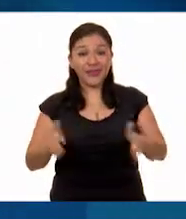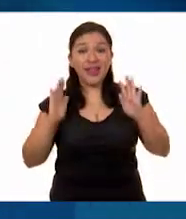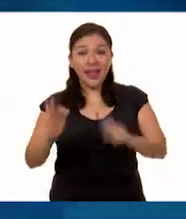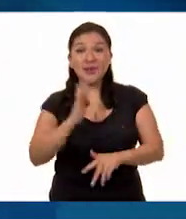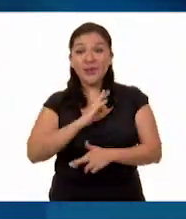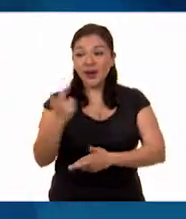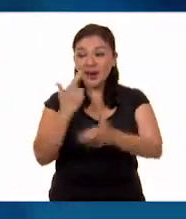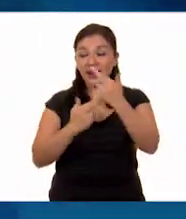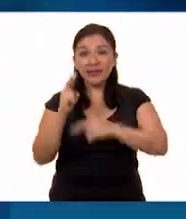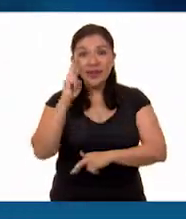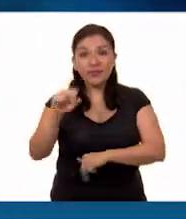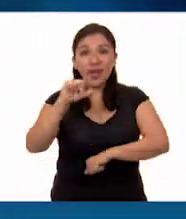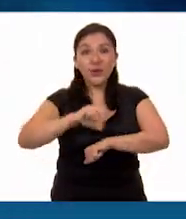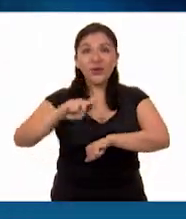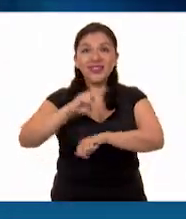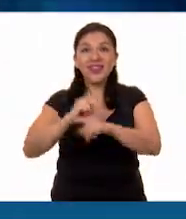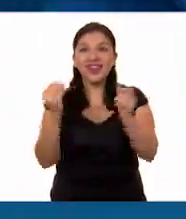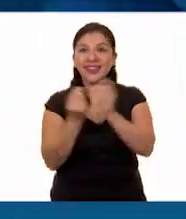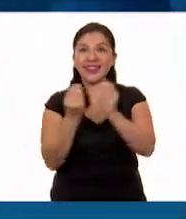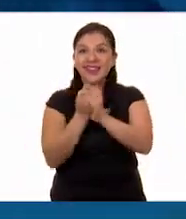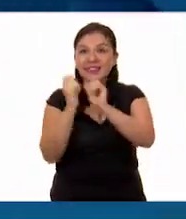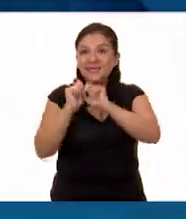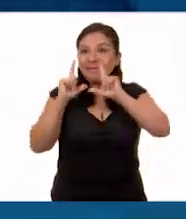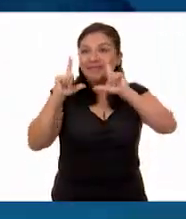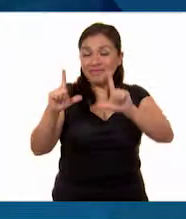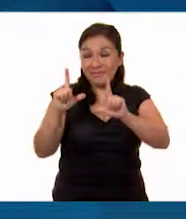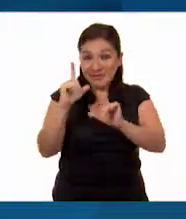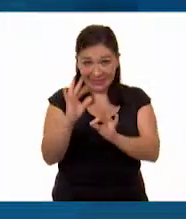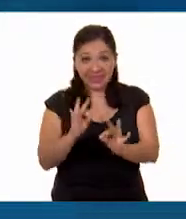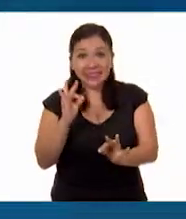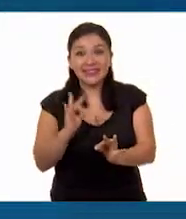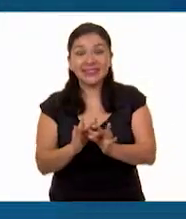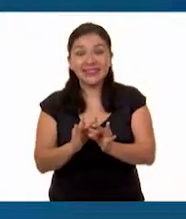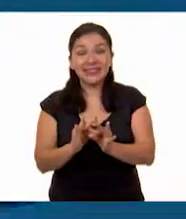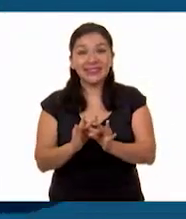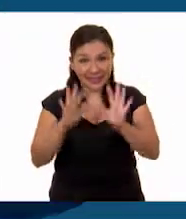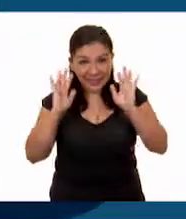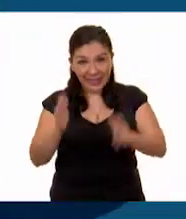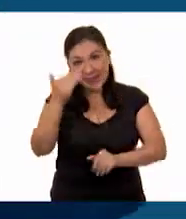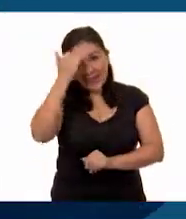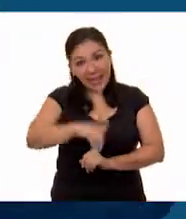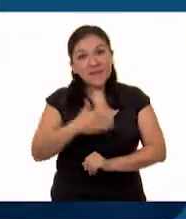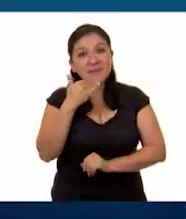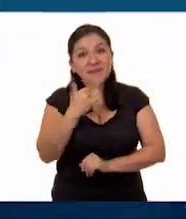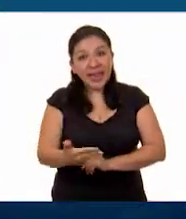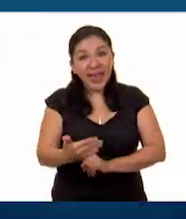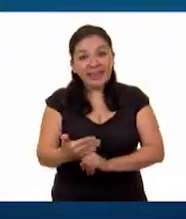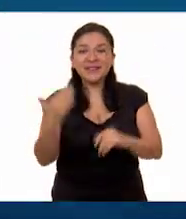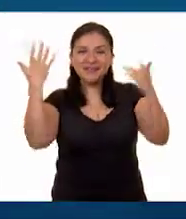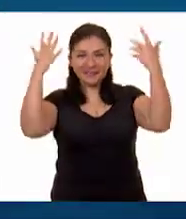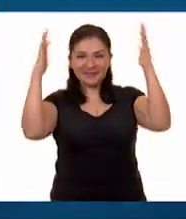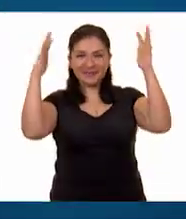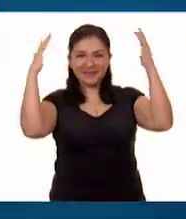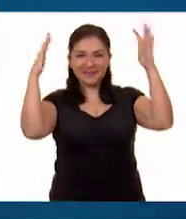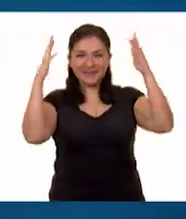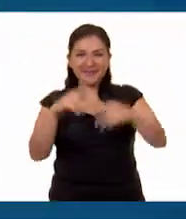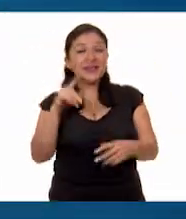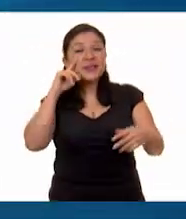es momento de seguir con el programa de hoy. ¿Listas? ¿Listos?